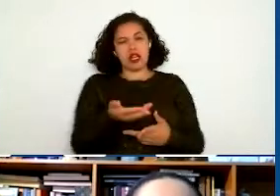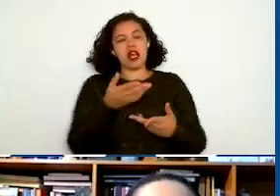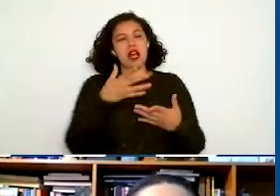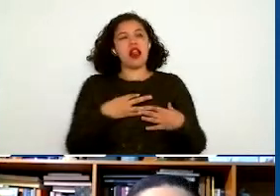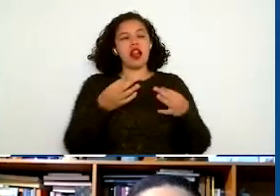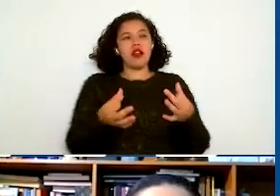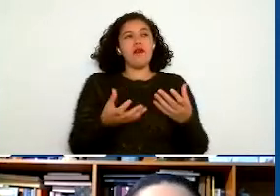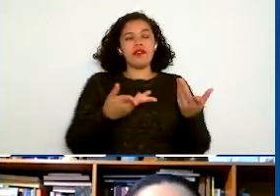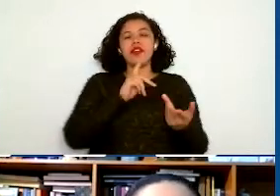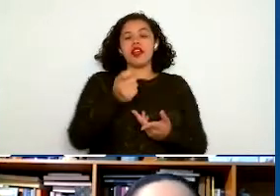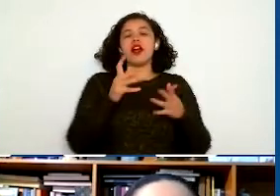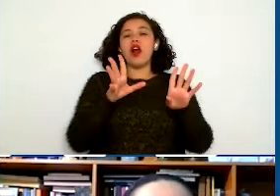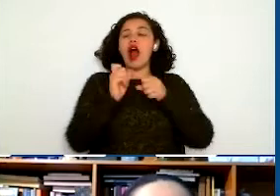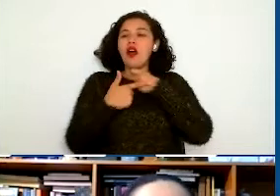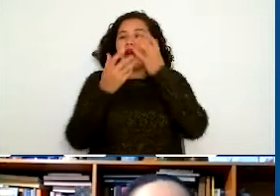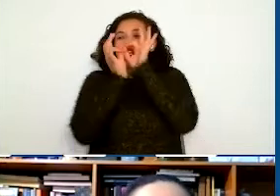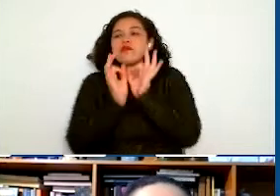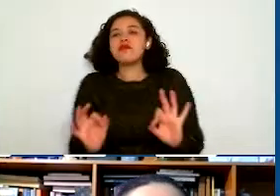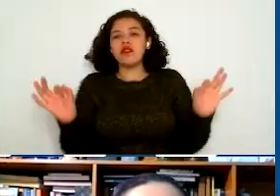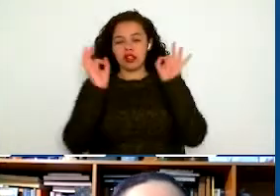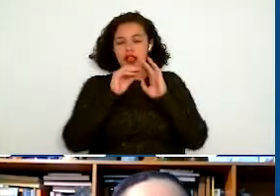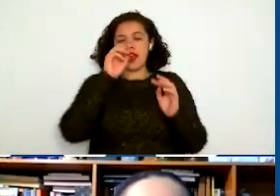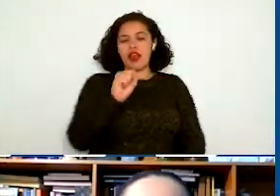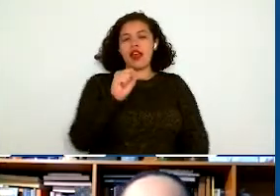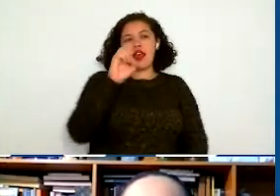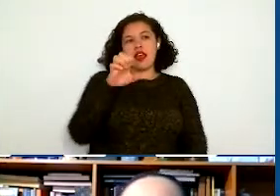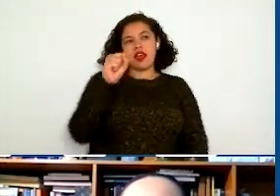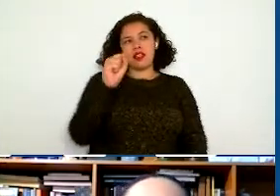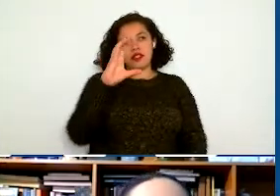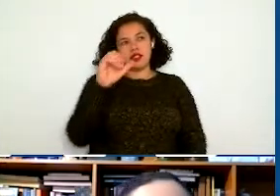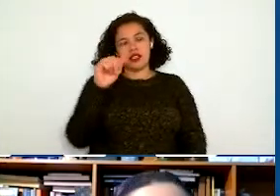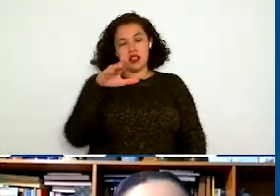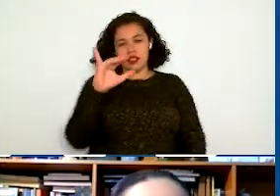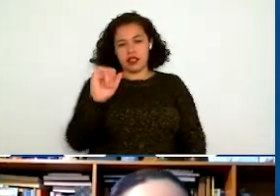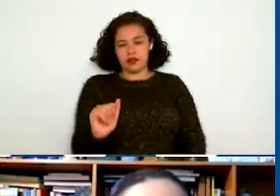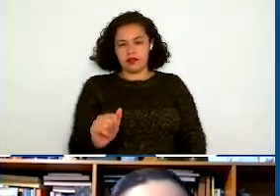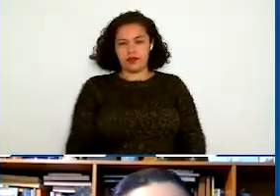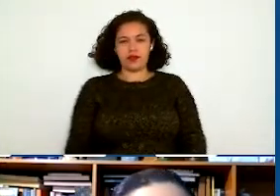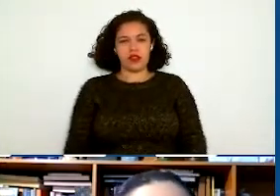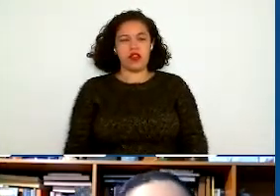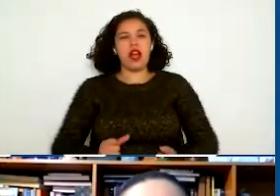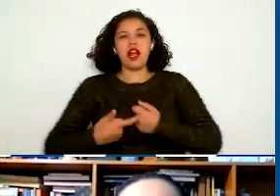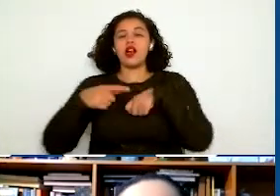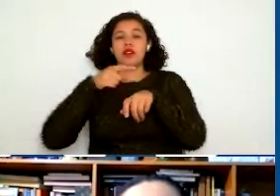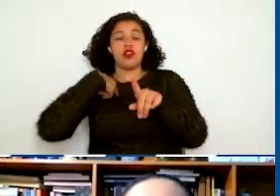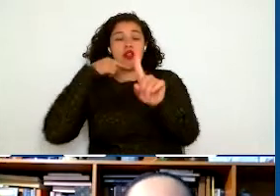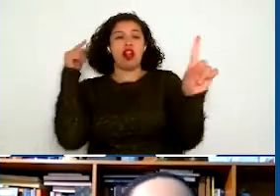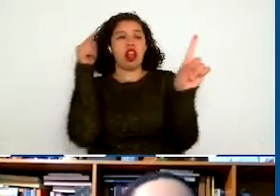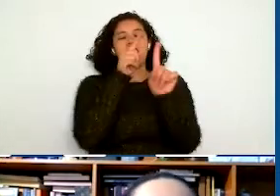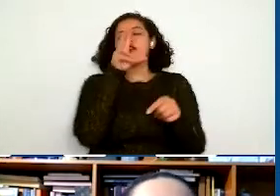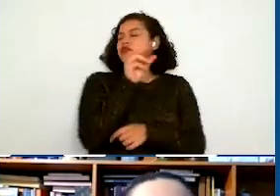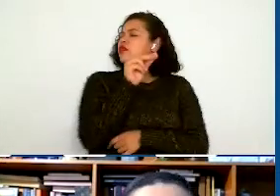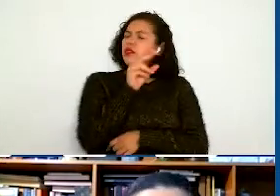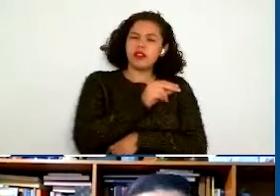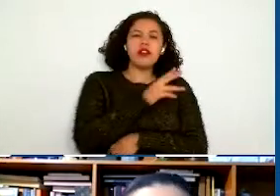como la esencia. Aquí ya estamos hablando no necesariamente de aspectos completamente objetivos, de cualquier actividad